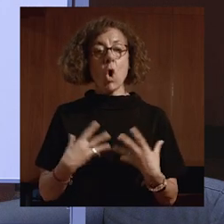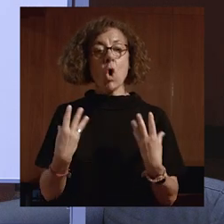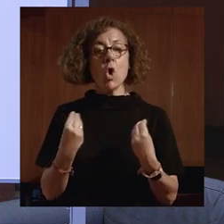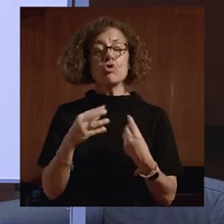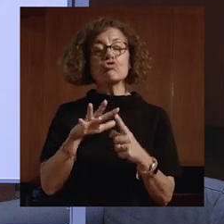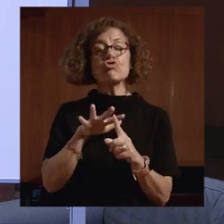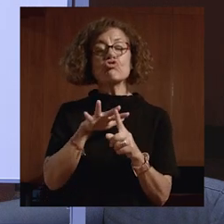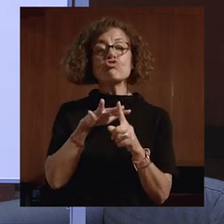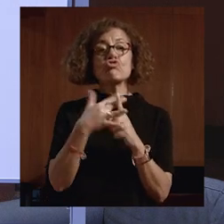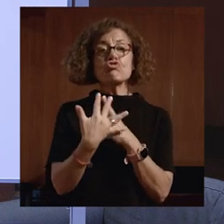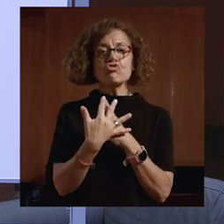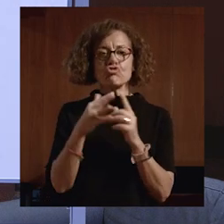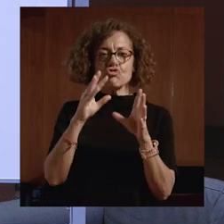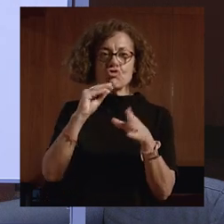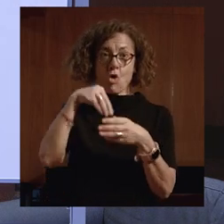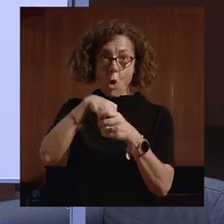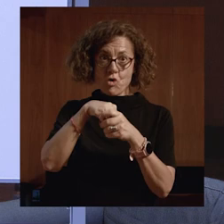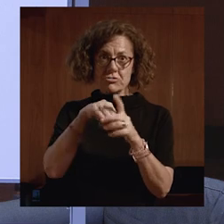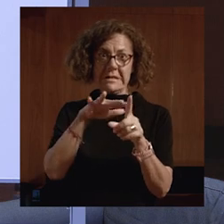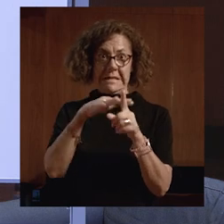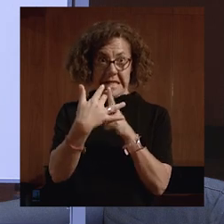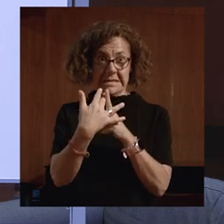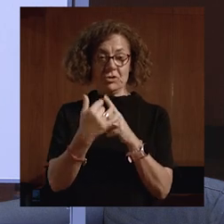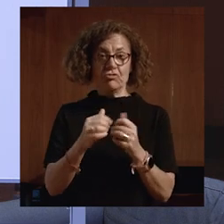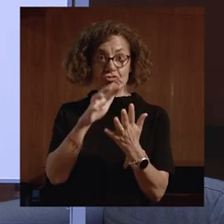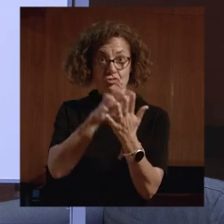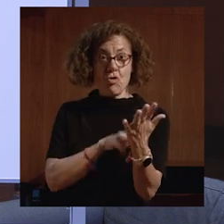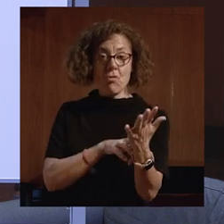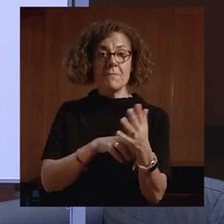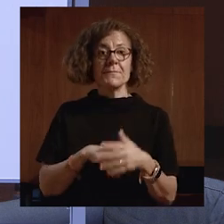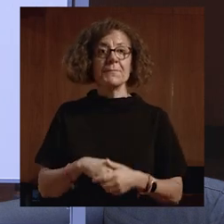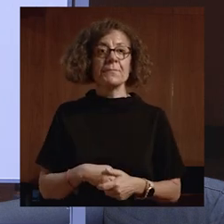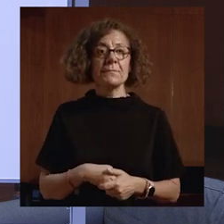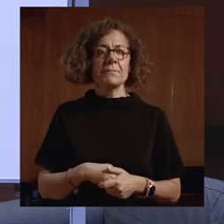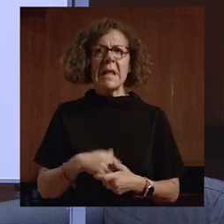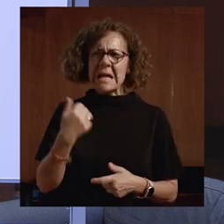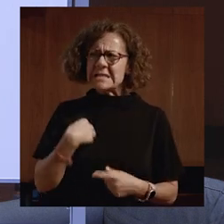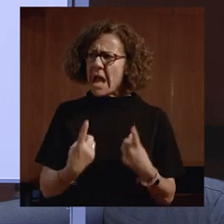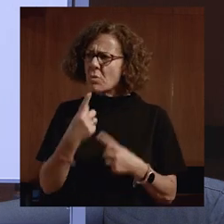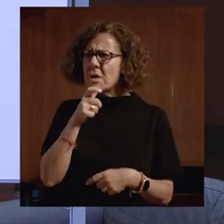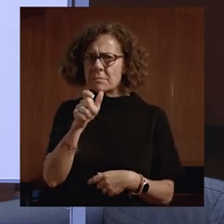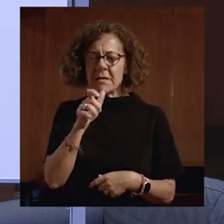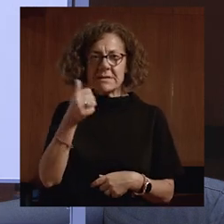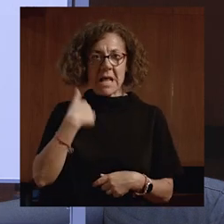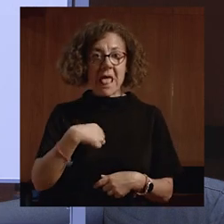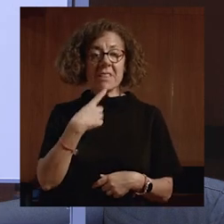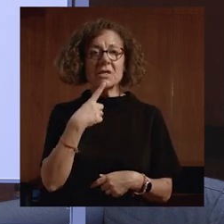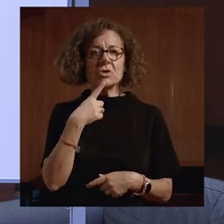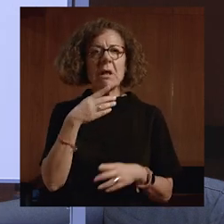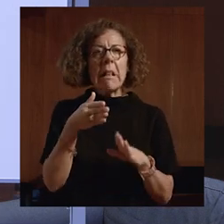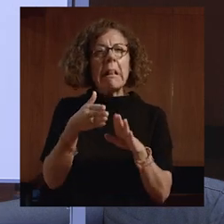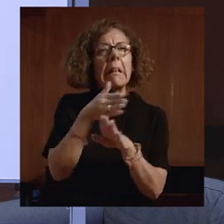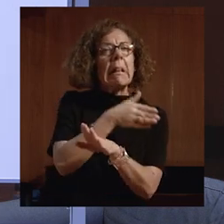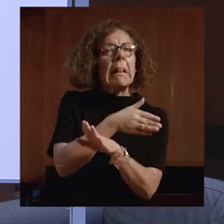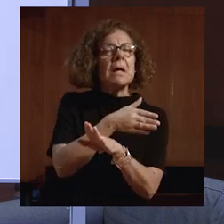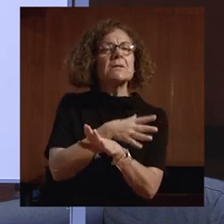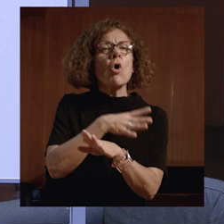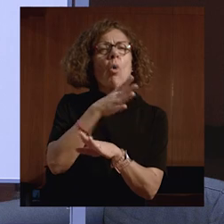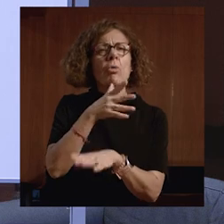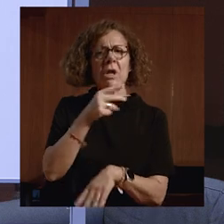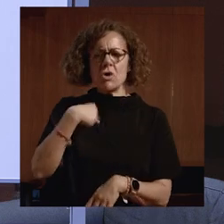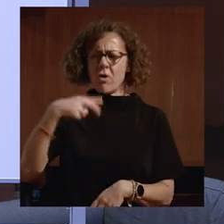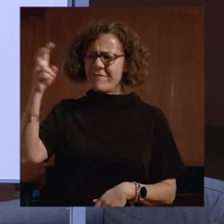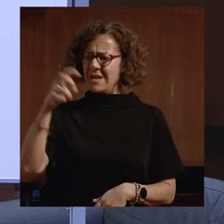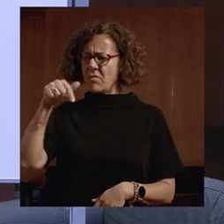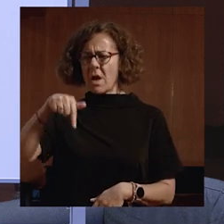contexto, cotexto, se han mencionado algunas de estas palabras ya. El pretexto es ¿por qué demonios estoy yo